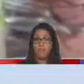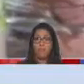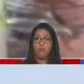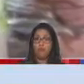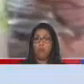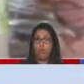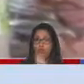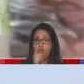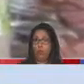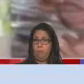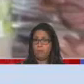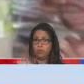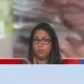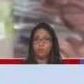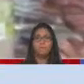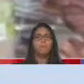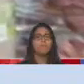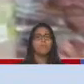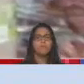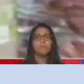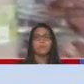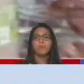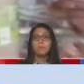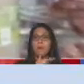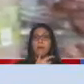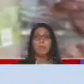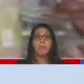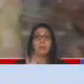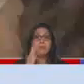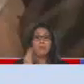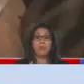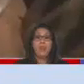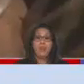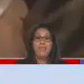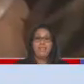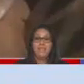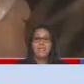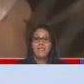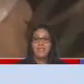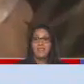qué? Porque me parece a mí, de acuerdo